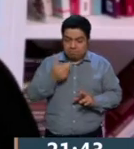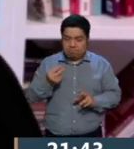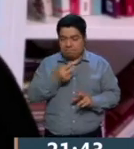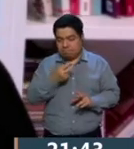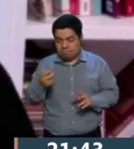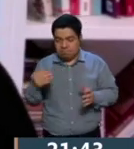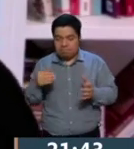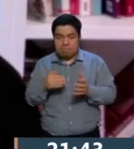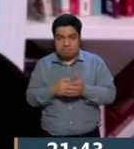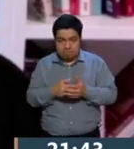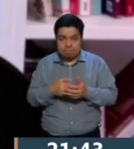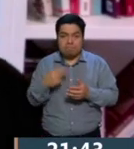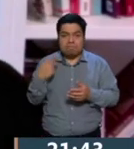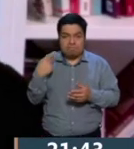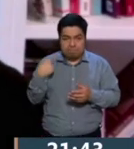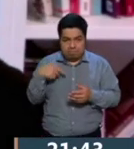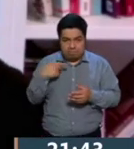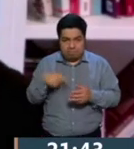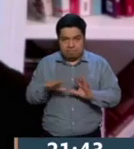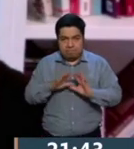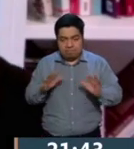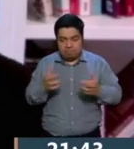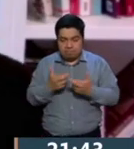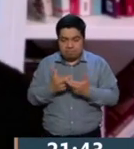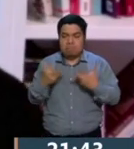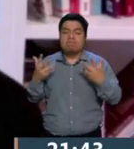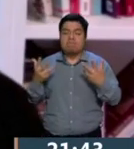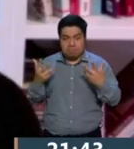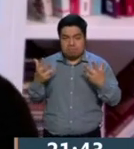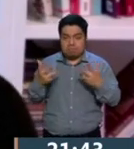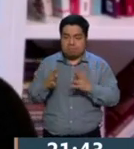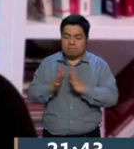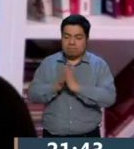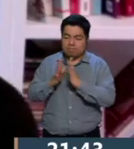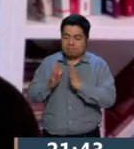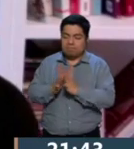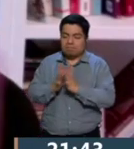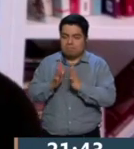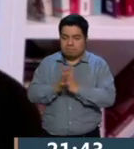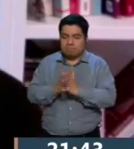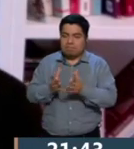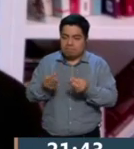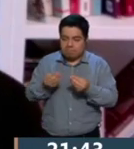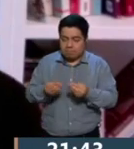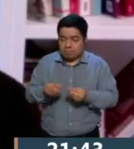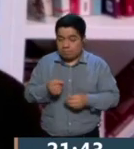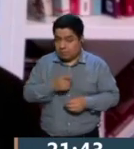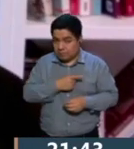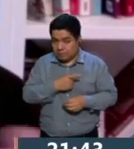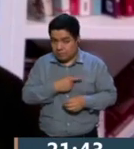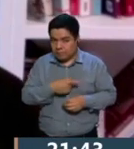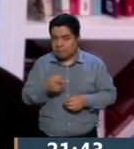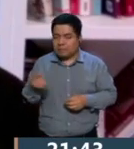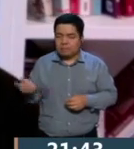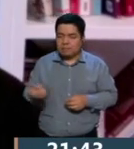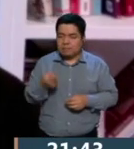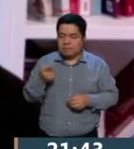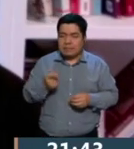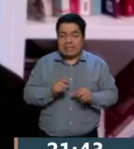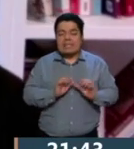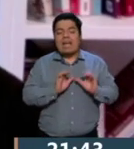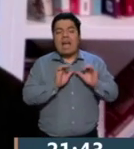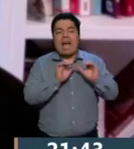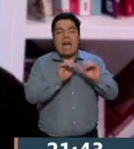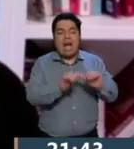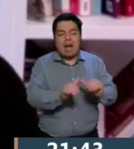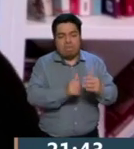personas, que eso ya va a romper récord de participación, sí, y solo sí, aquellos que se inscribieron y